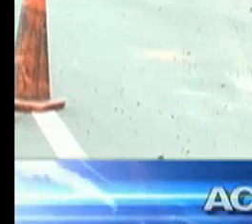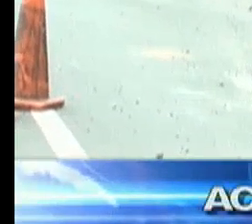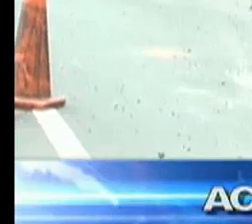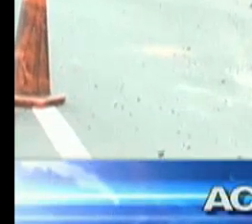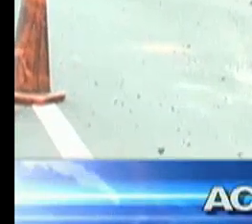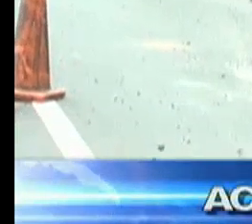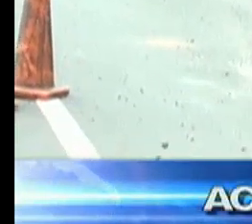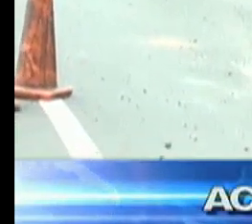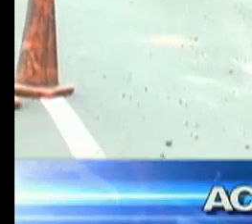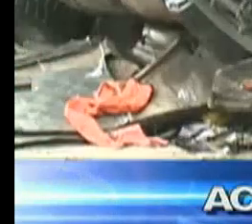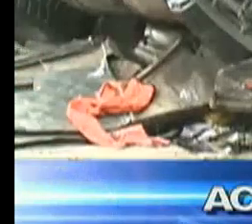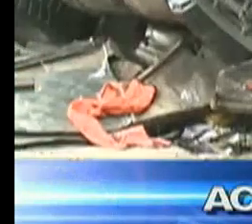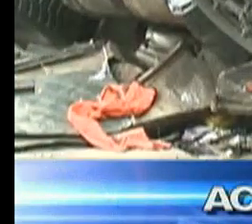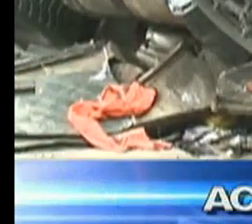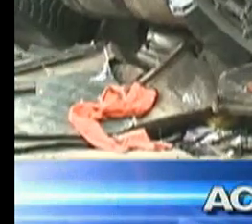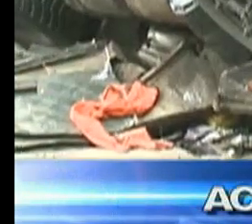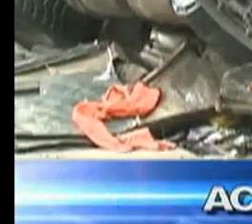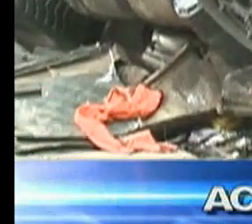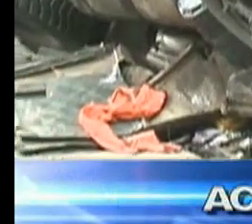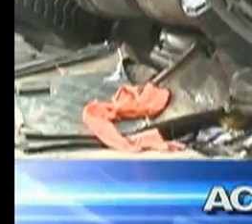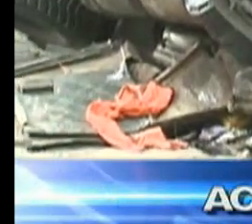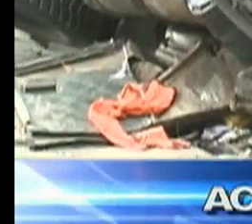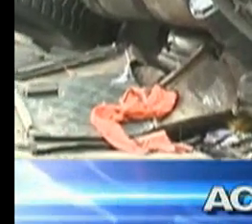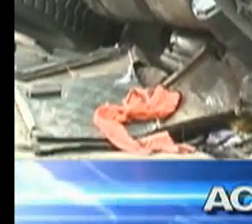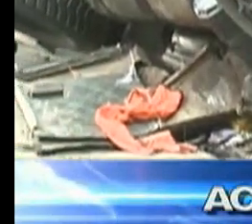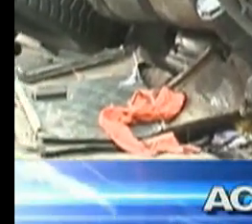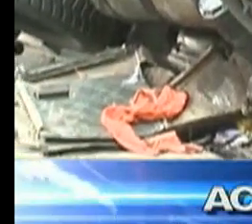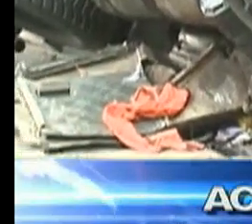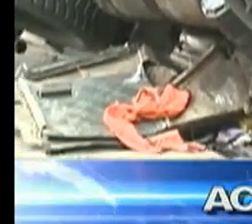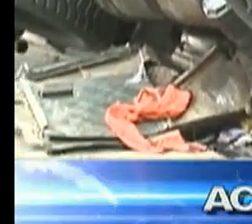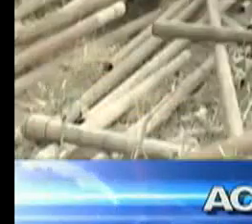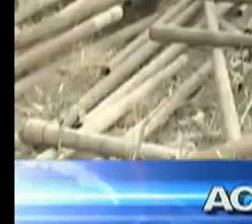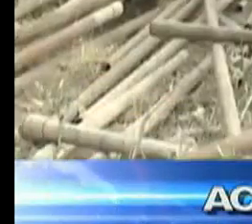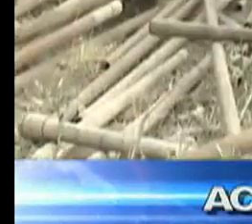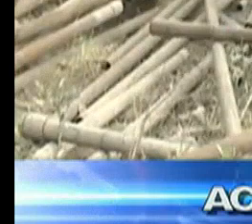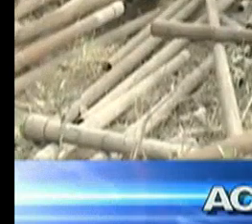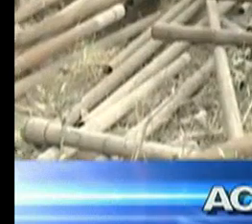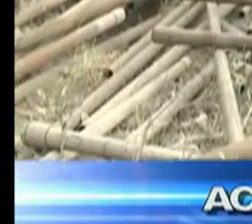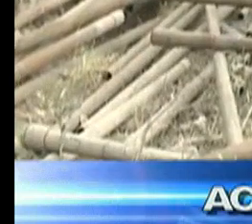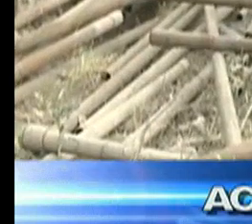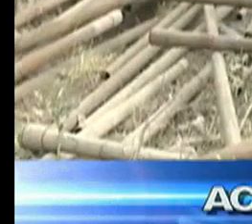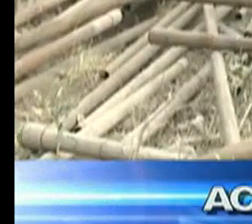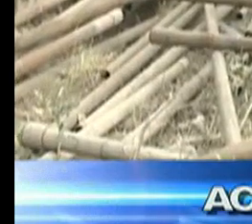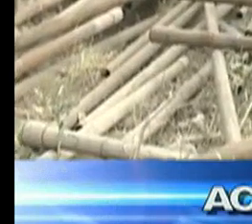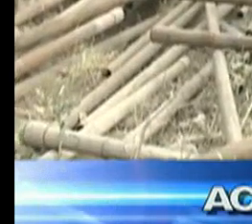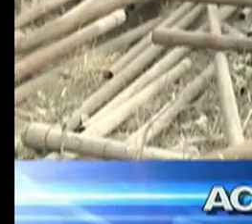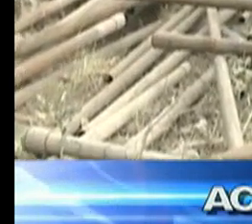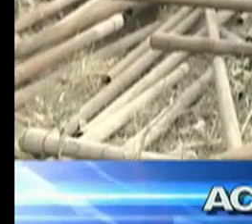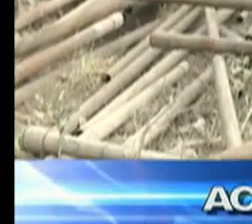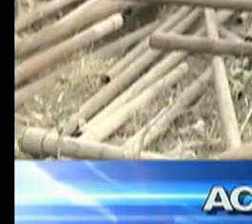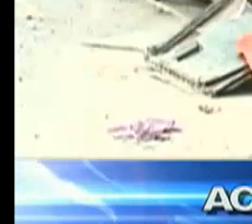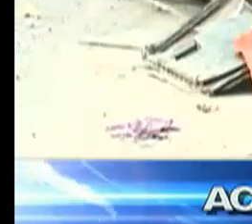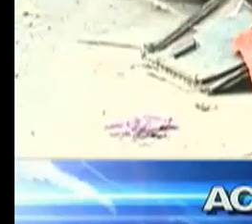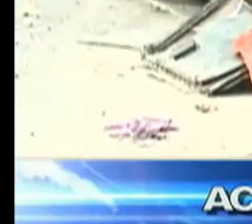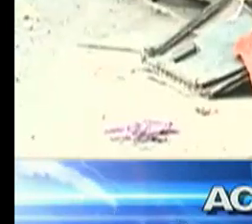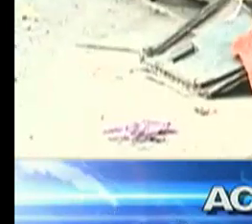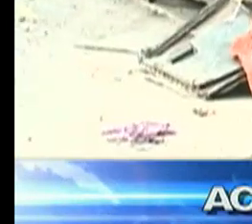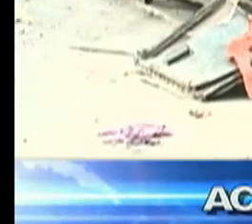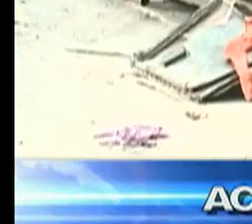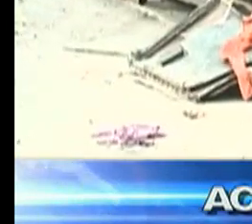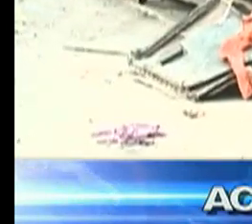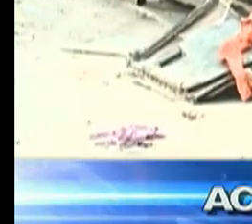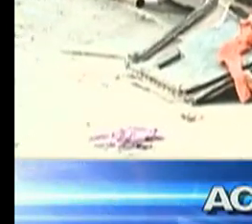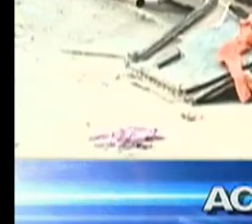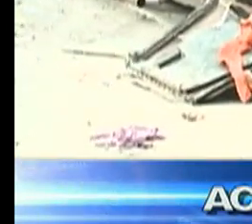Trágico accidente de tránsito. Una persona murió y otra resultó herida cuando el tráiler en que viajaban se